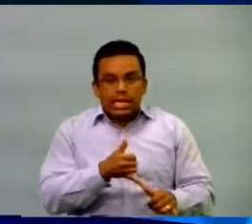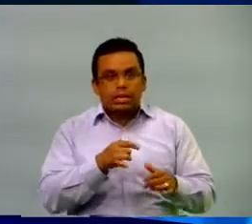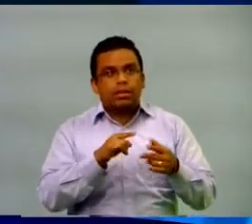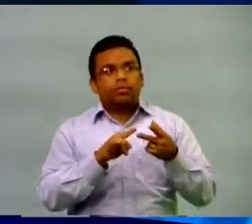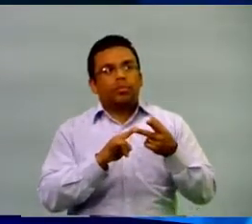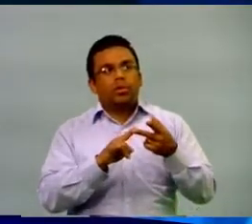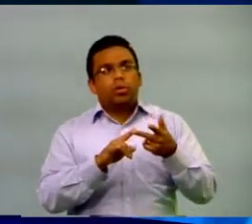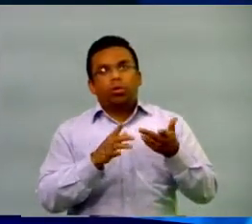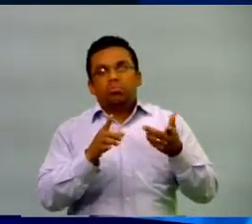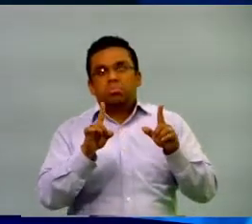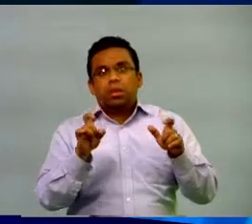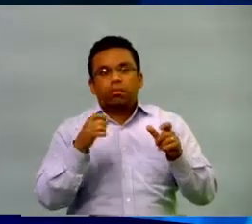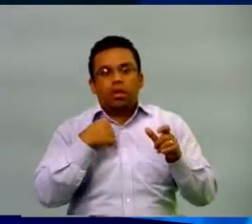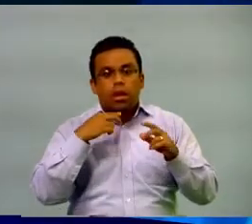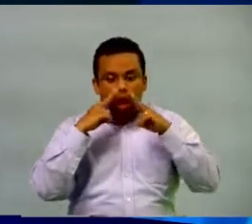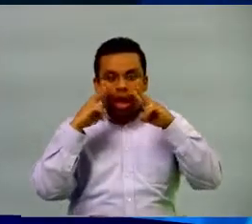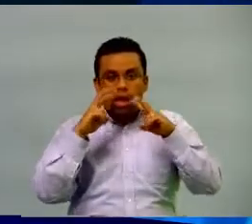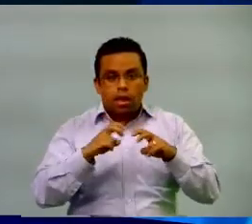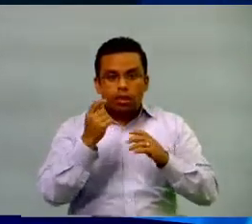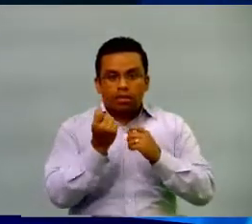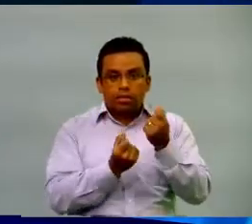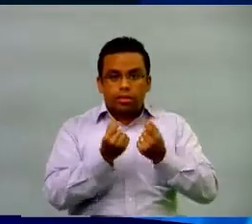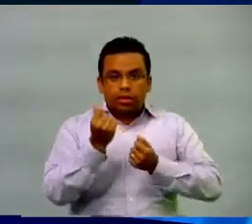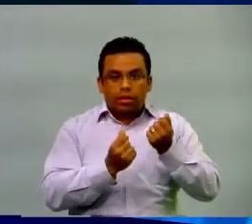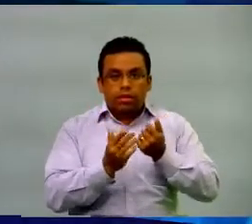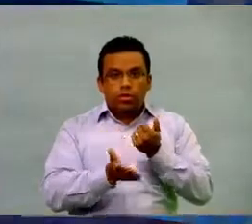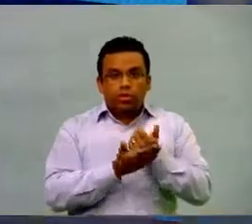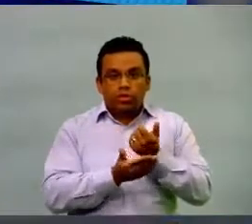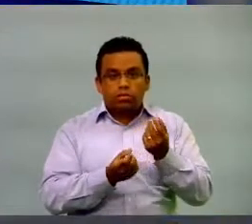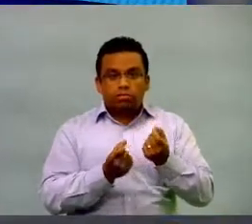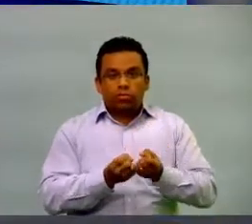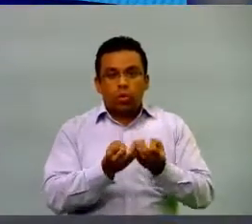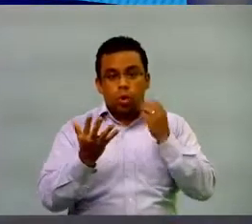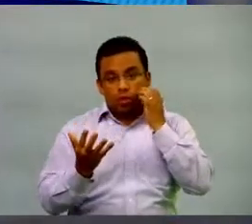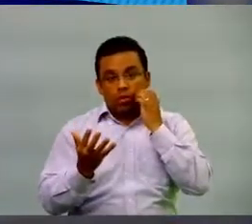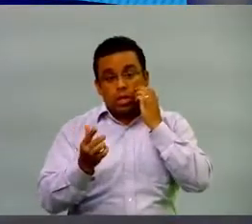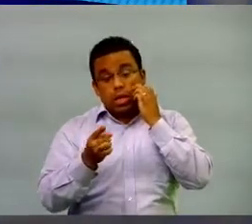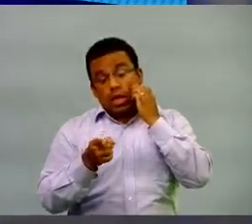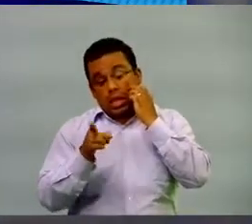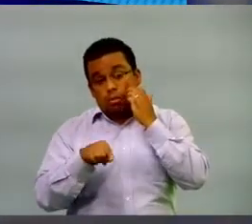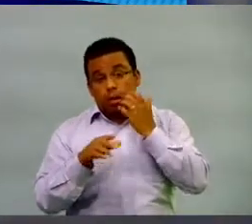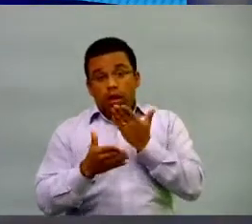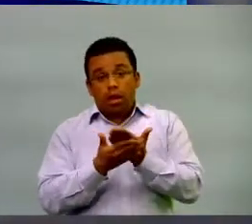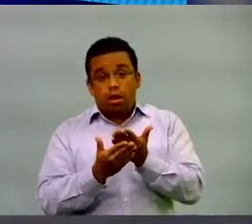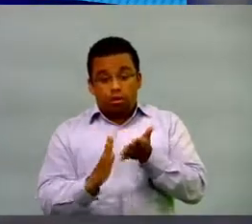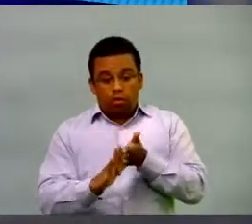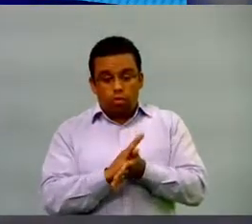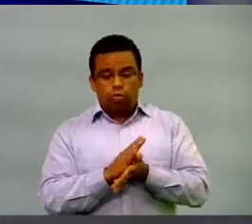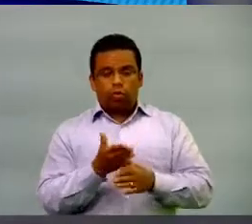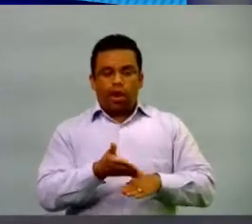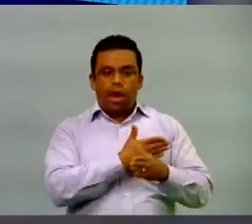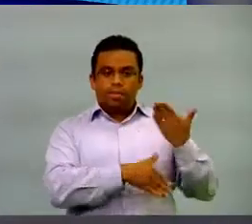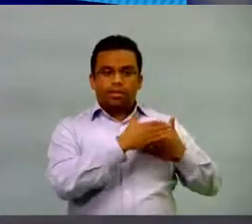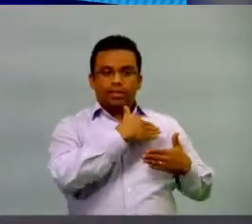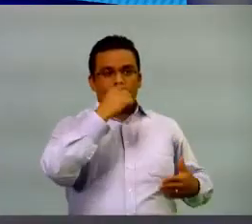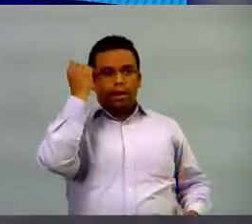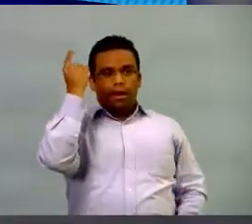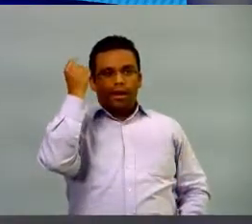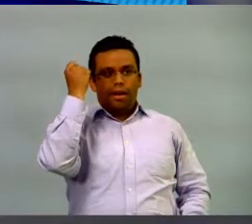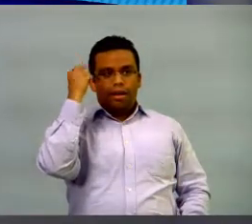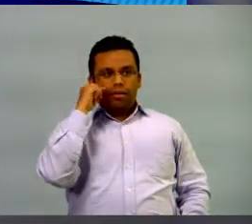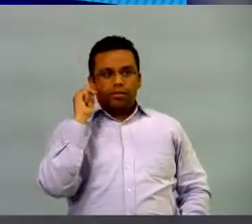relacionados con la analítica de datos que entienden o que expresan lo que antes entendíamos en